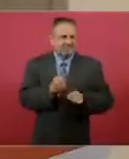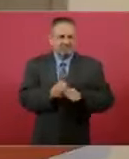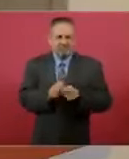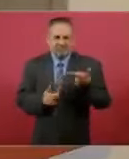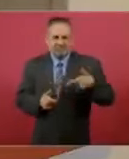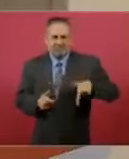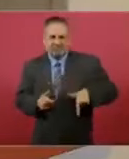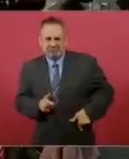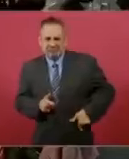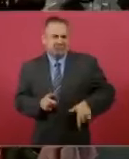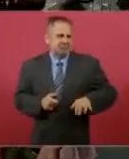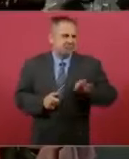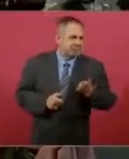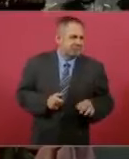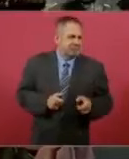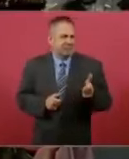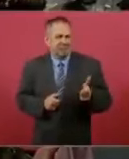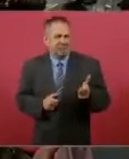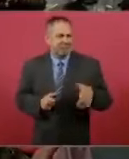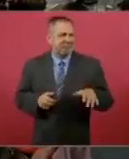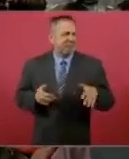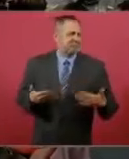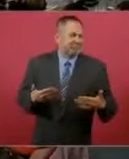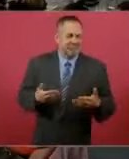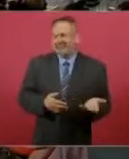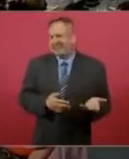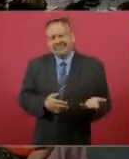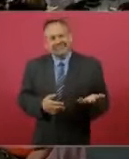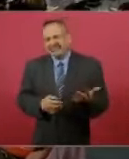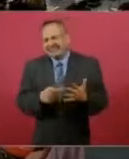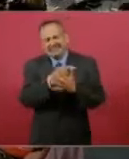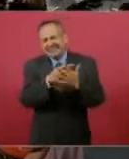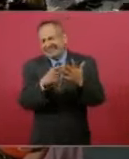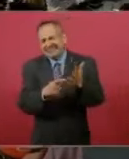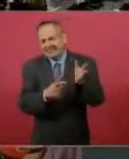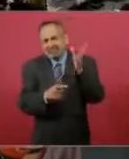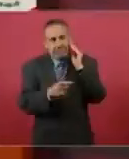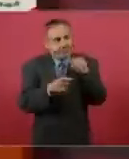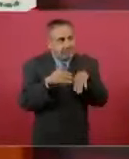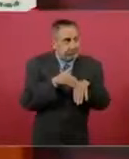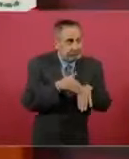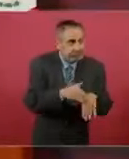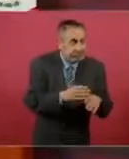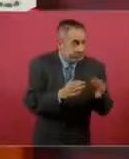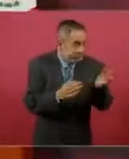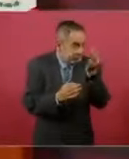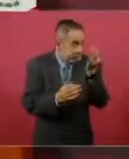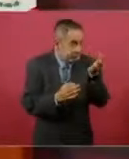50 y todas esas cosas.